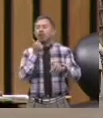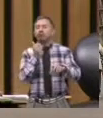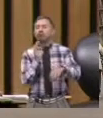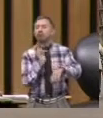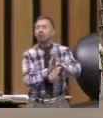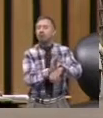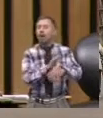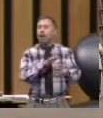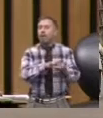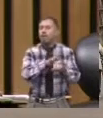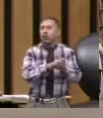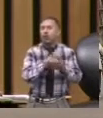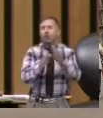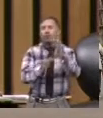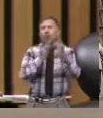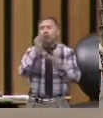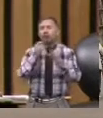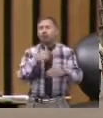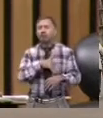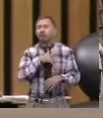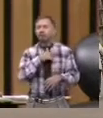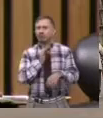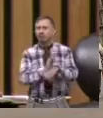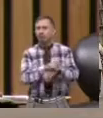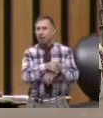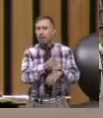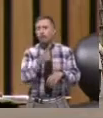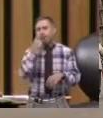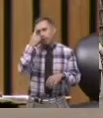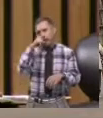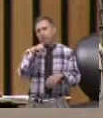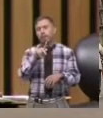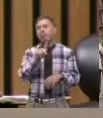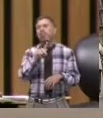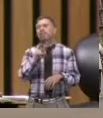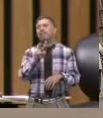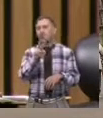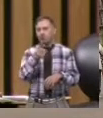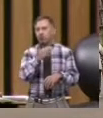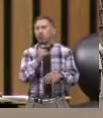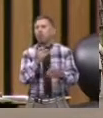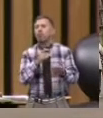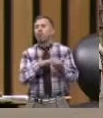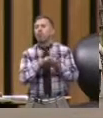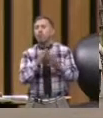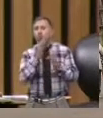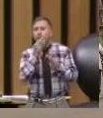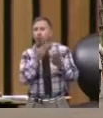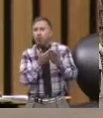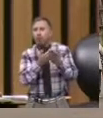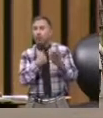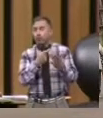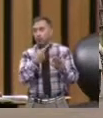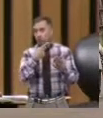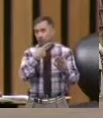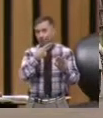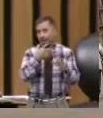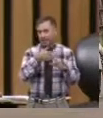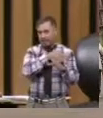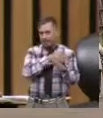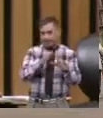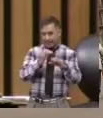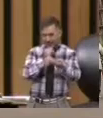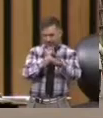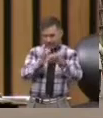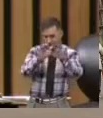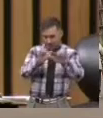de respaldo, apoyo, promoción o simpatía a las propuestas de campaña del PBM, que son coincidentes con su plataforma electoral registrada y con